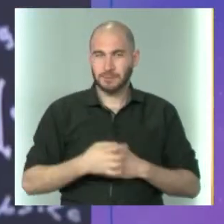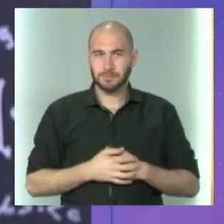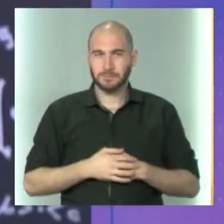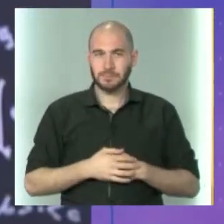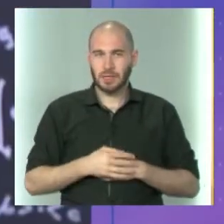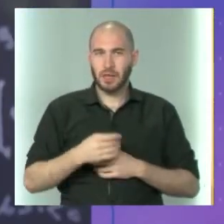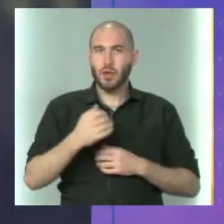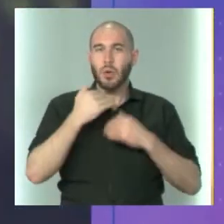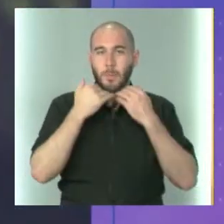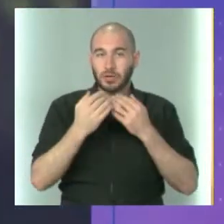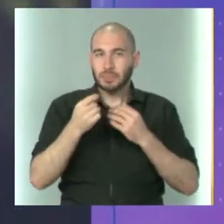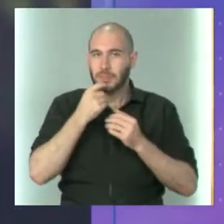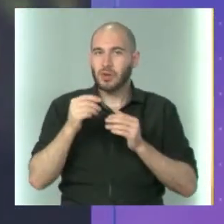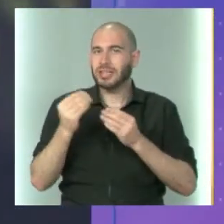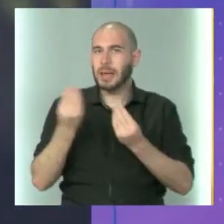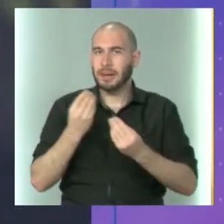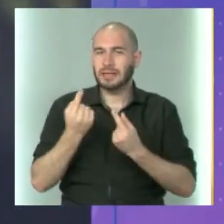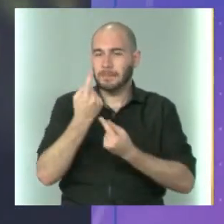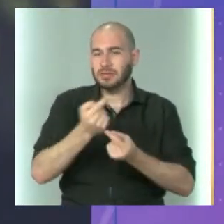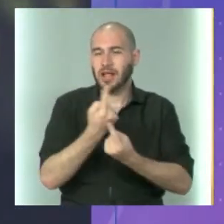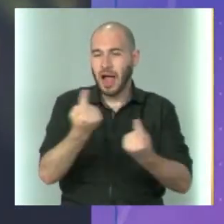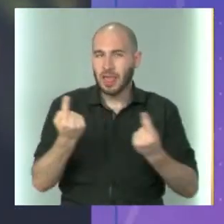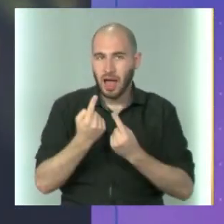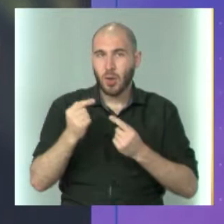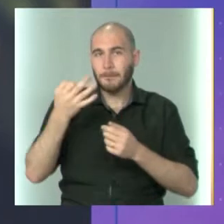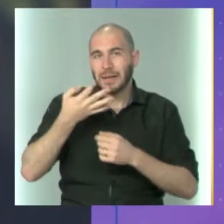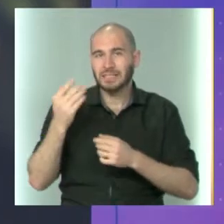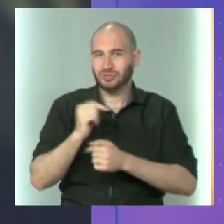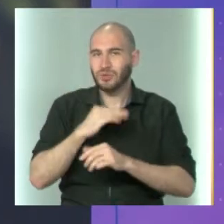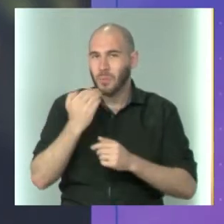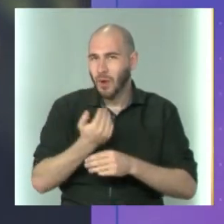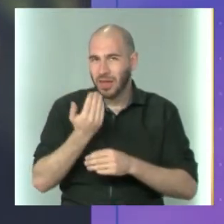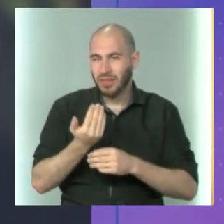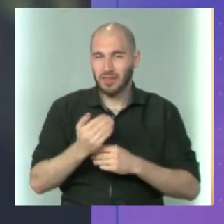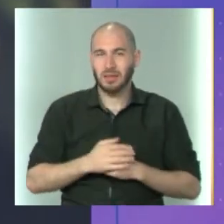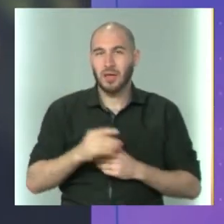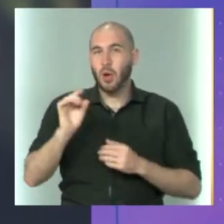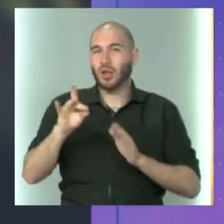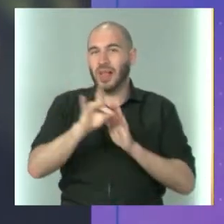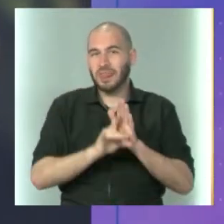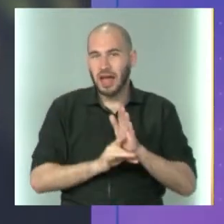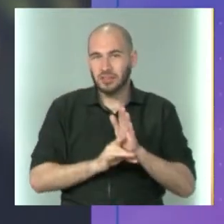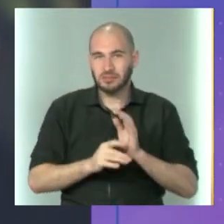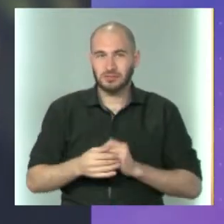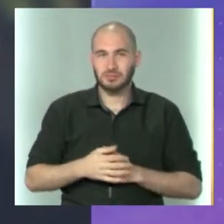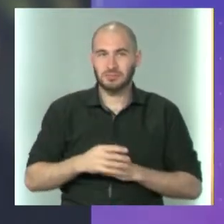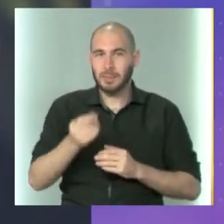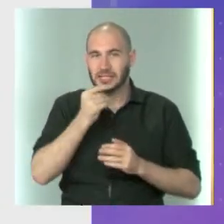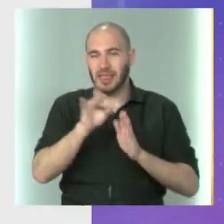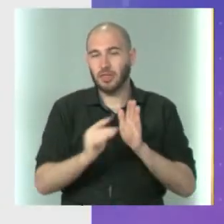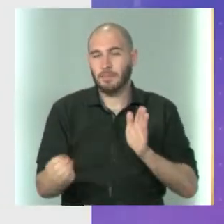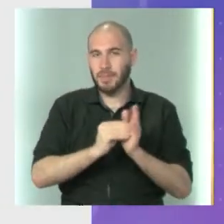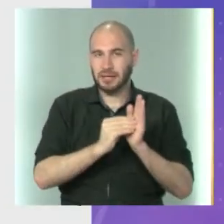más que pudiéramos, no vemos qué pasa con cada persona en particular. Entonces solo vemos los datos en forma agregada.